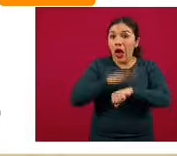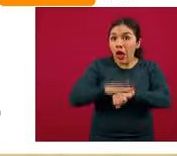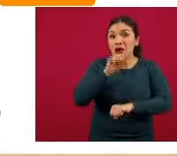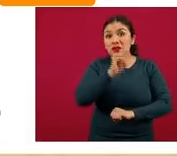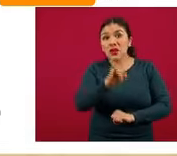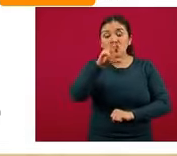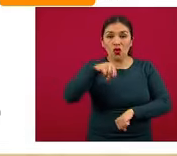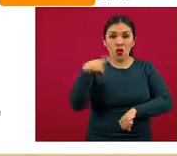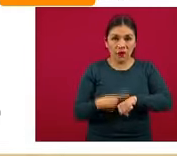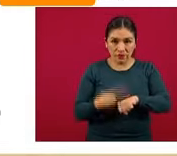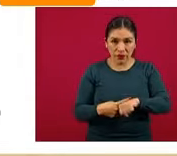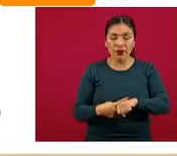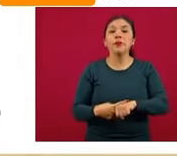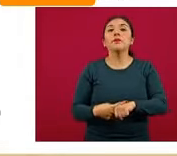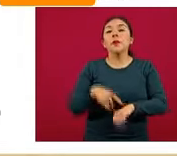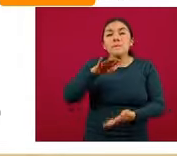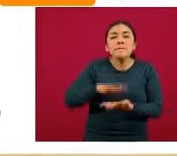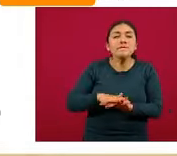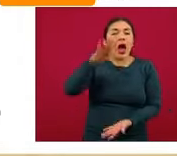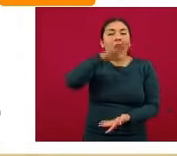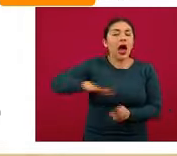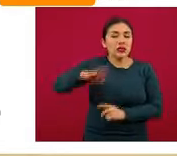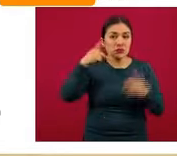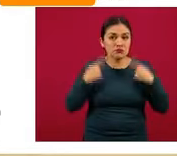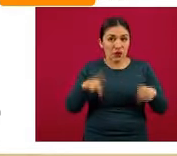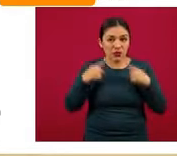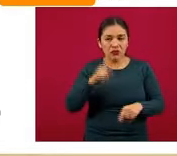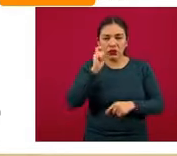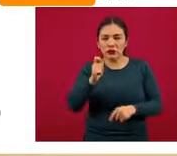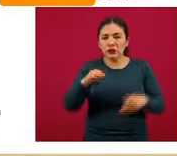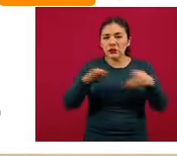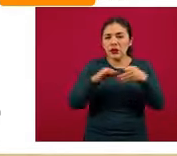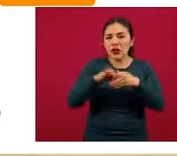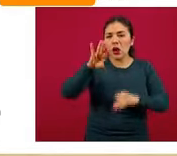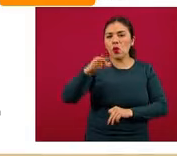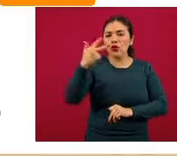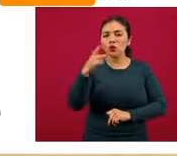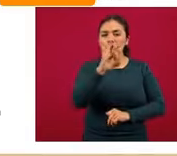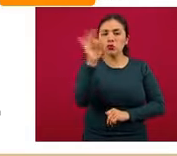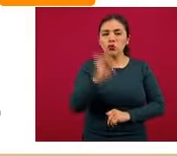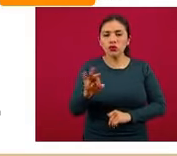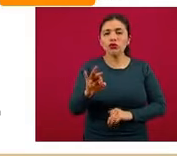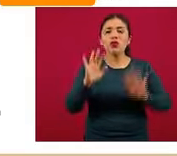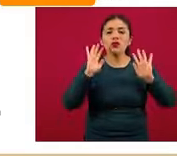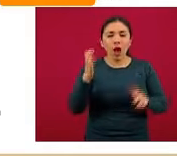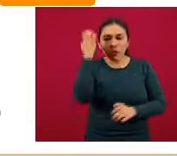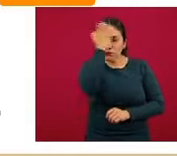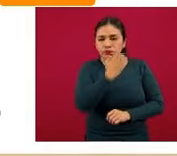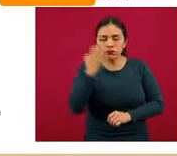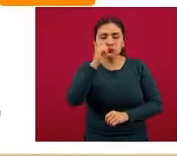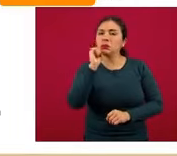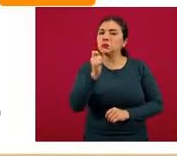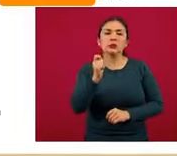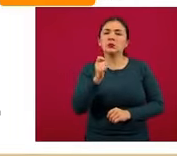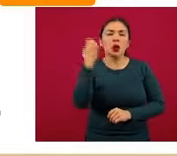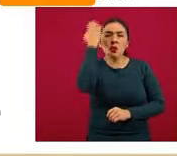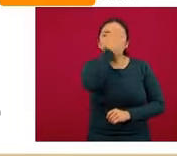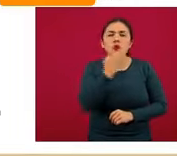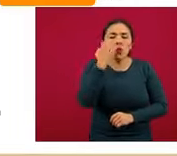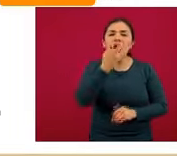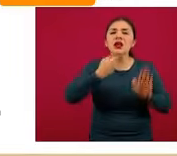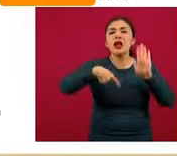la enfermedad. De hecho, la mayoría de ellos, estamos hablando de un 48%, han sido ya descartados a través de una